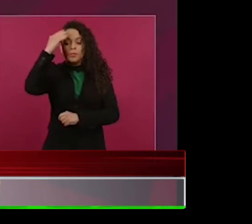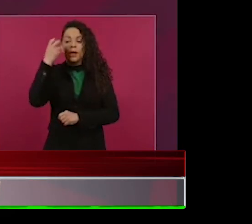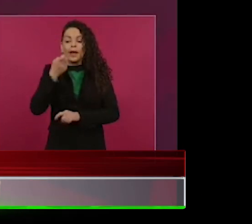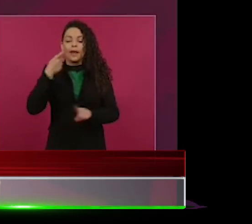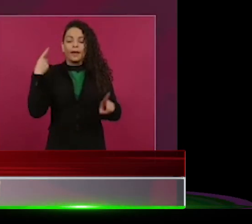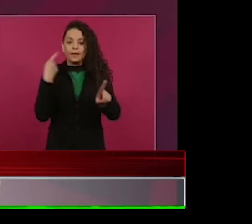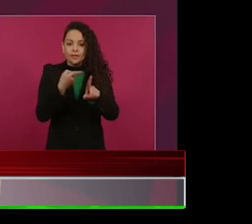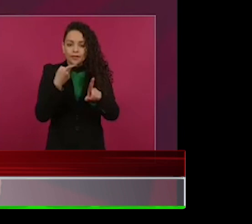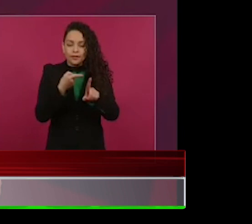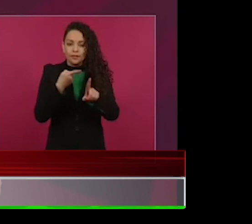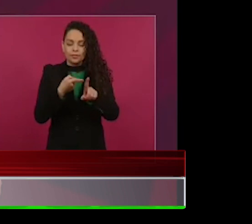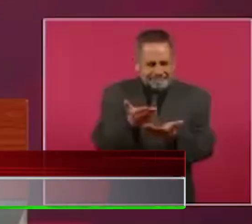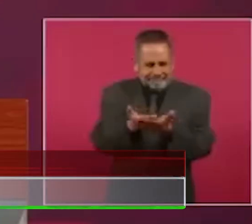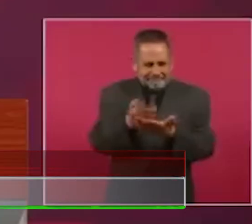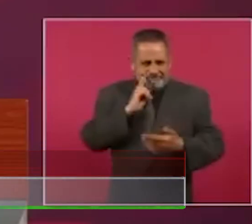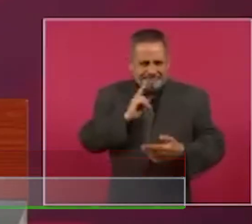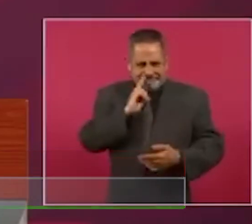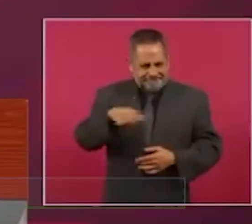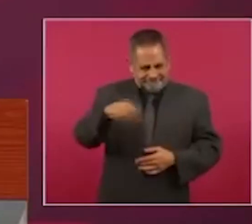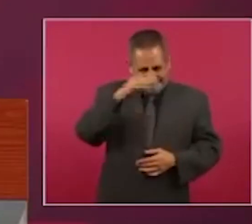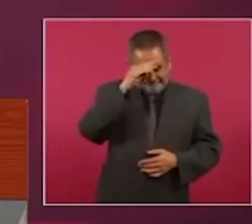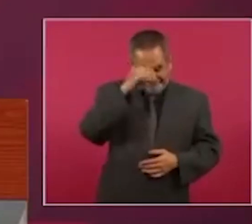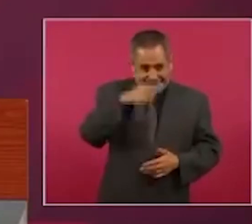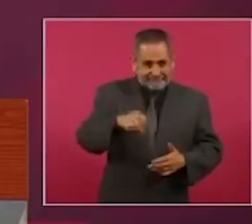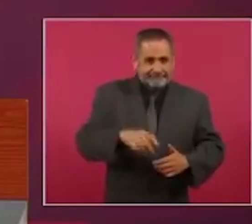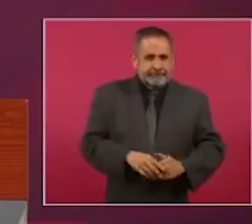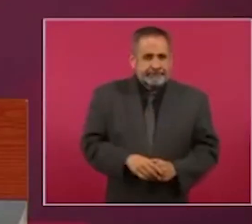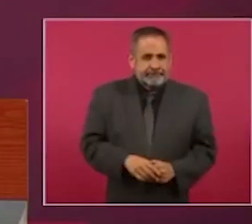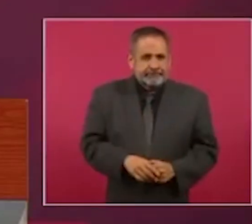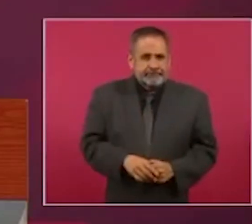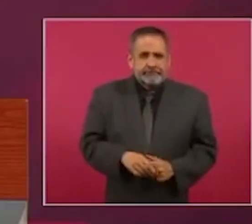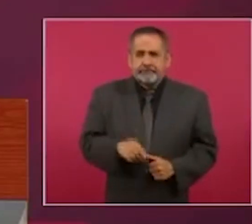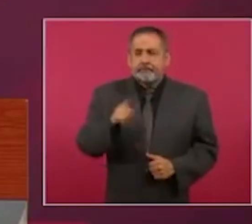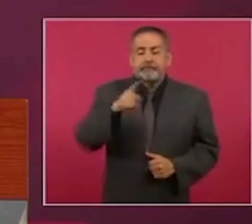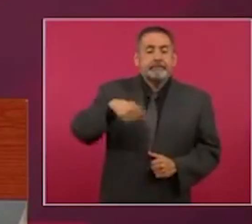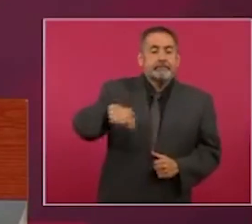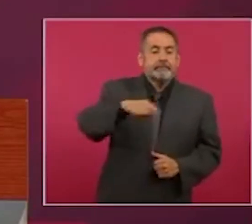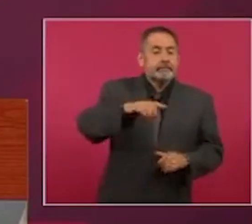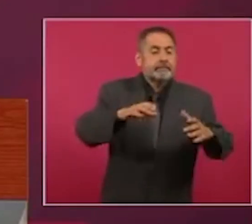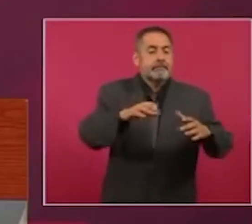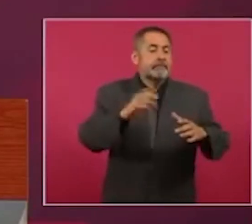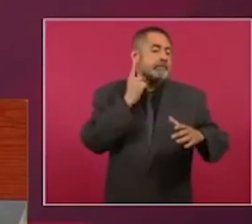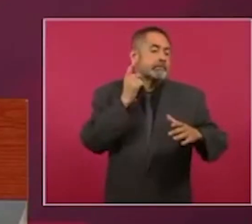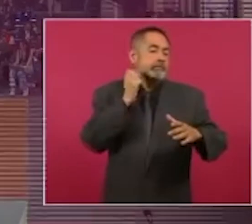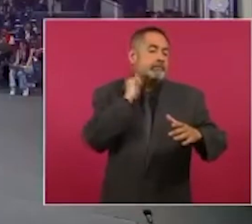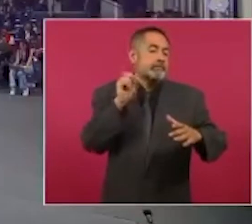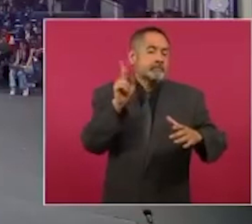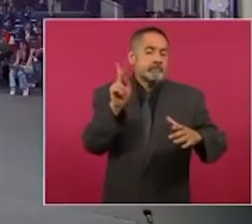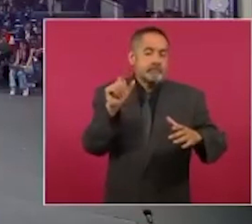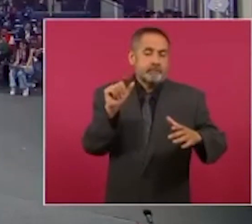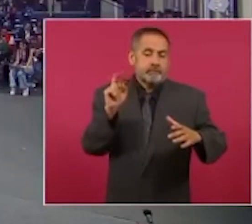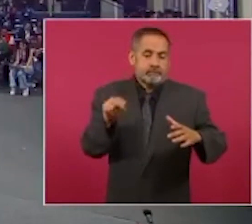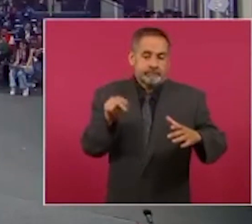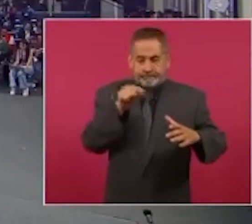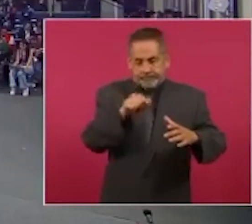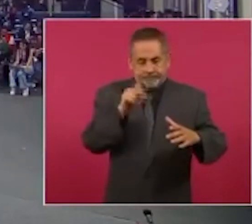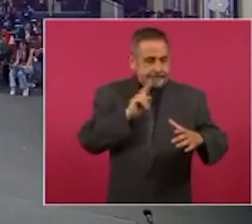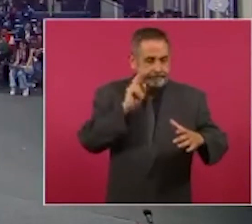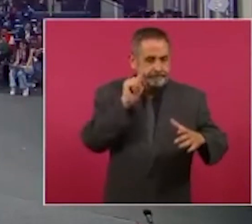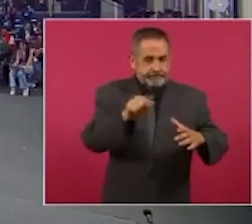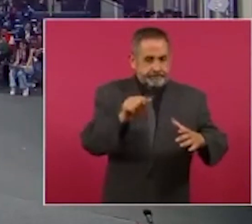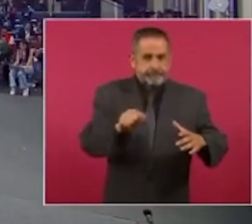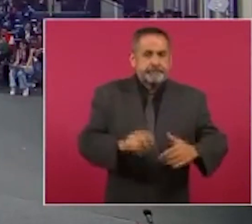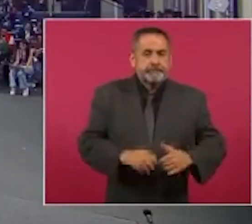austeridad republicana como lo recomienda Benito Juárez El mandatario aseguró que actualmente este grupo actúa en contra de los principios